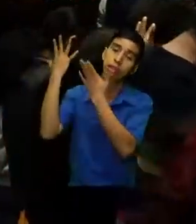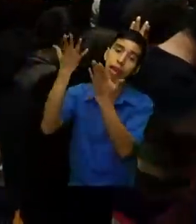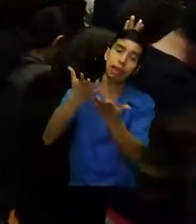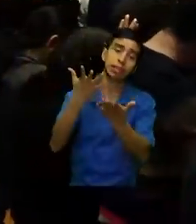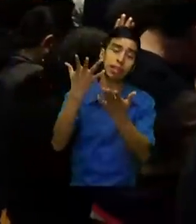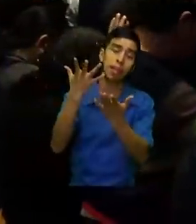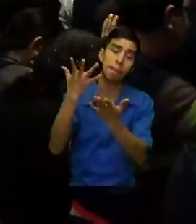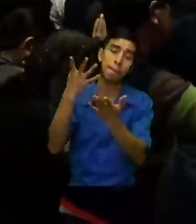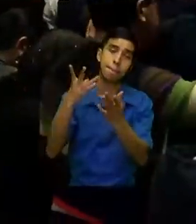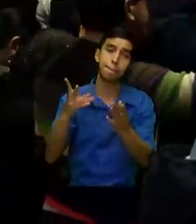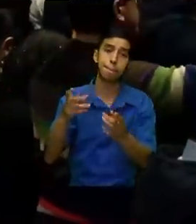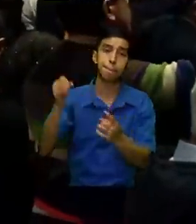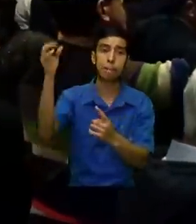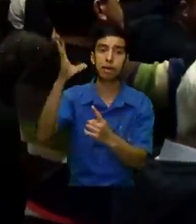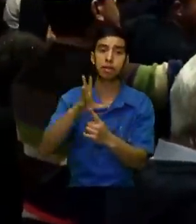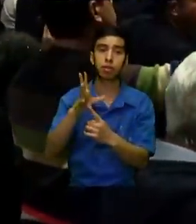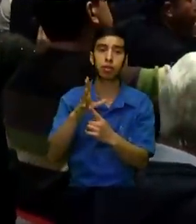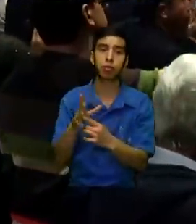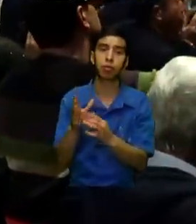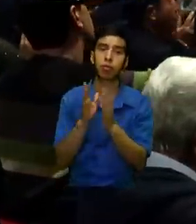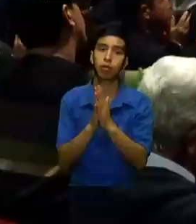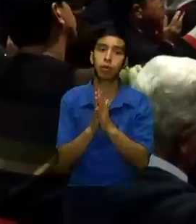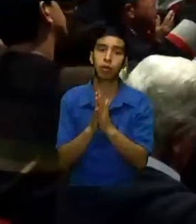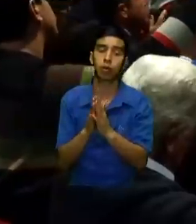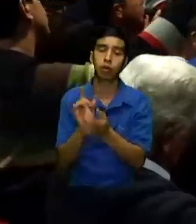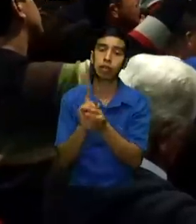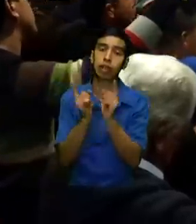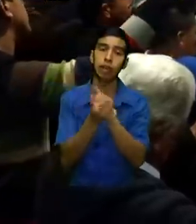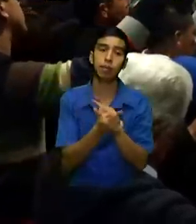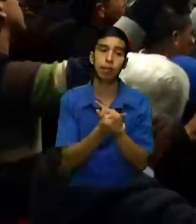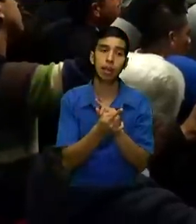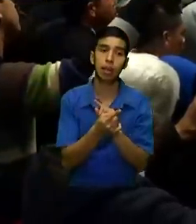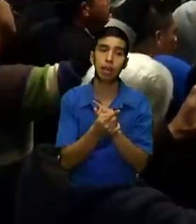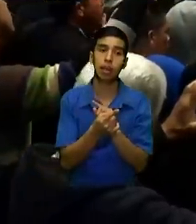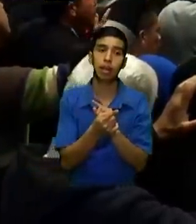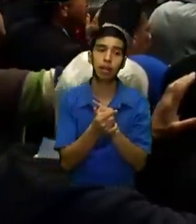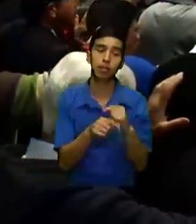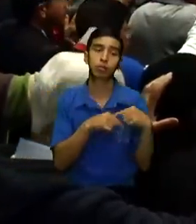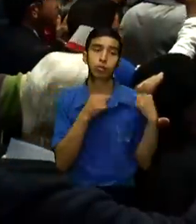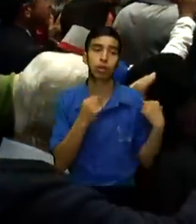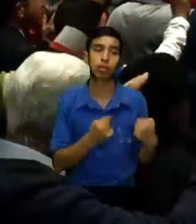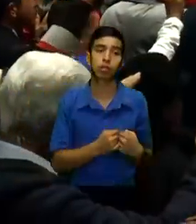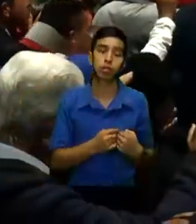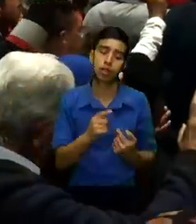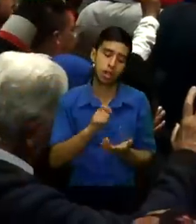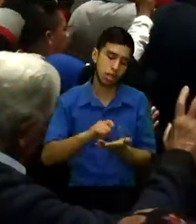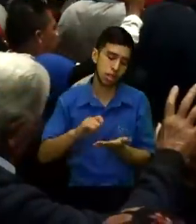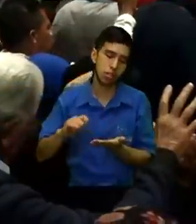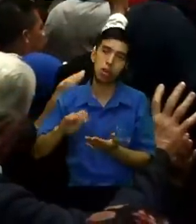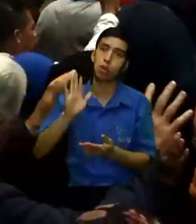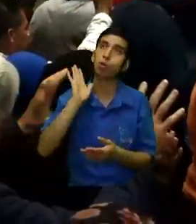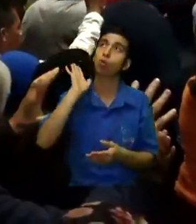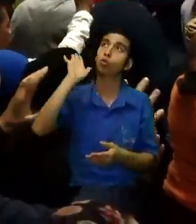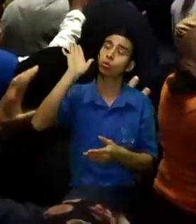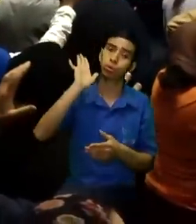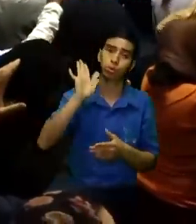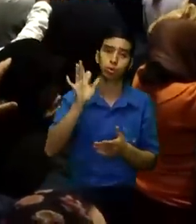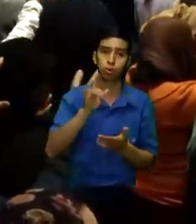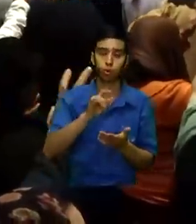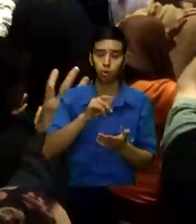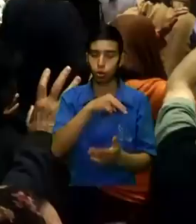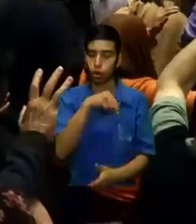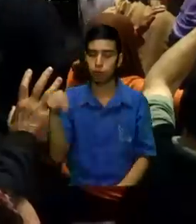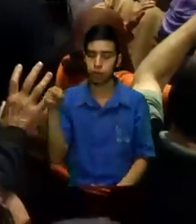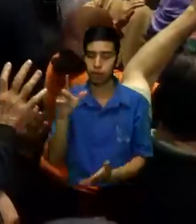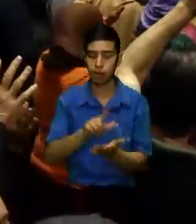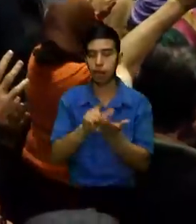Señor. Entra y vivifica su espíritu. Inscribe sus nombres en el libro de la vida del Cordero y permite que empiecen